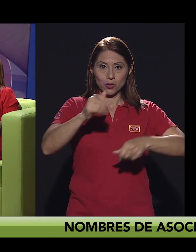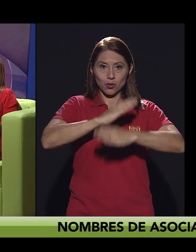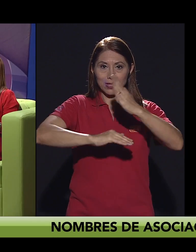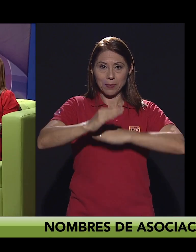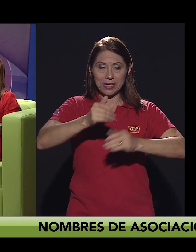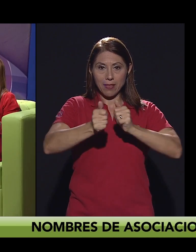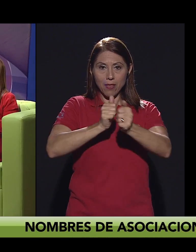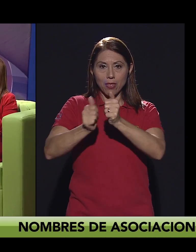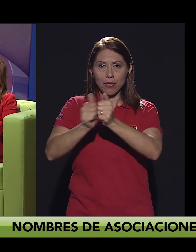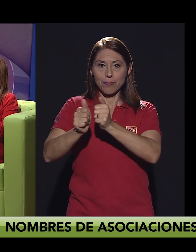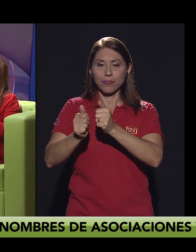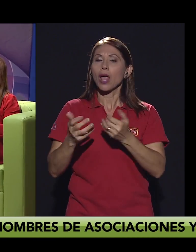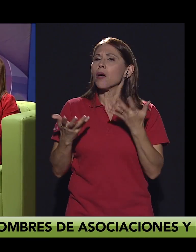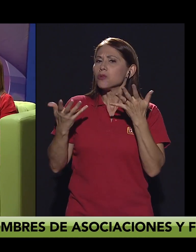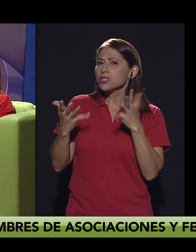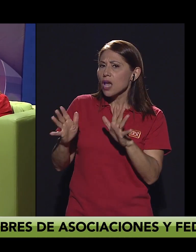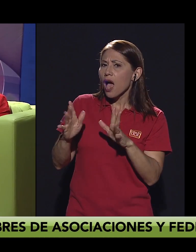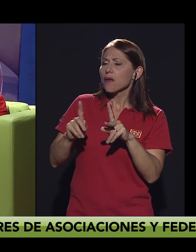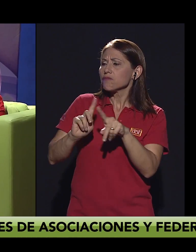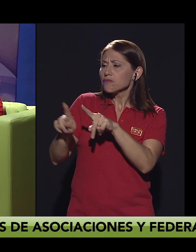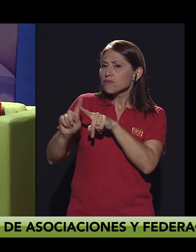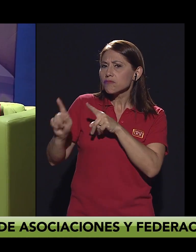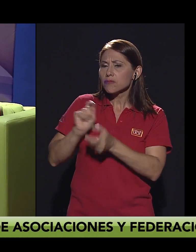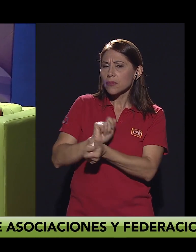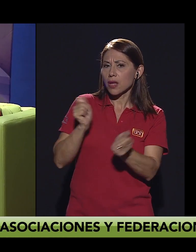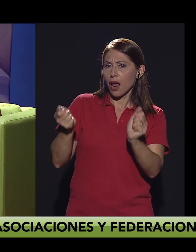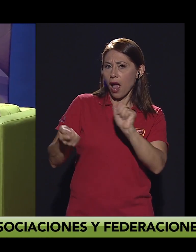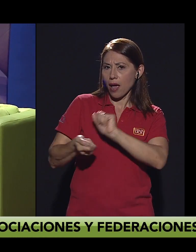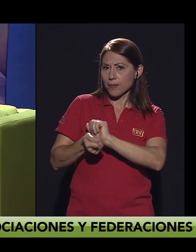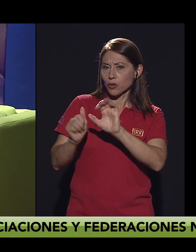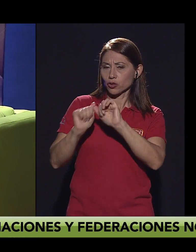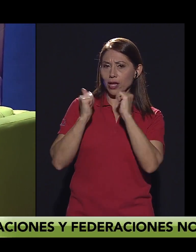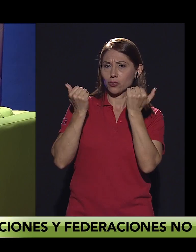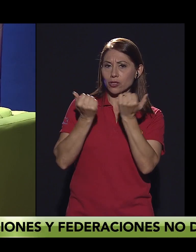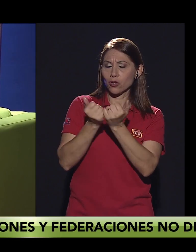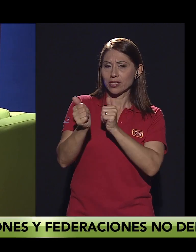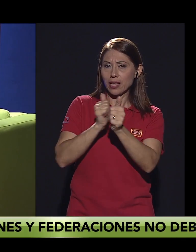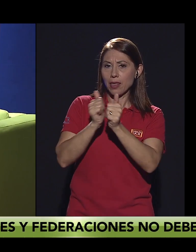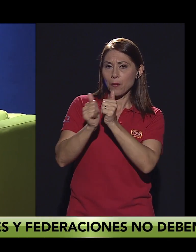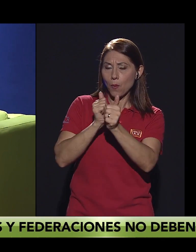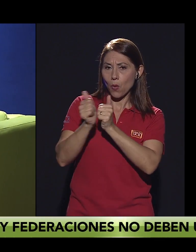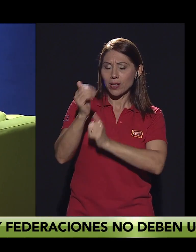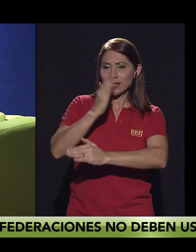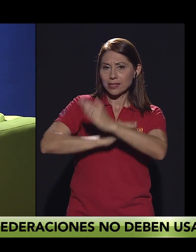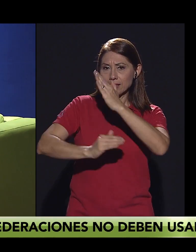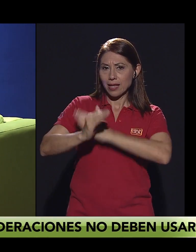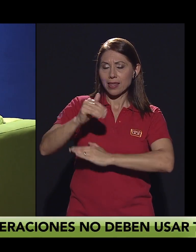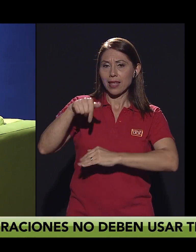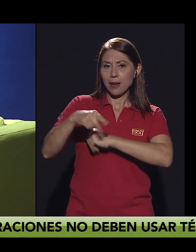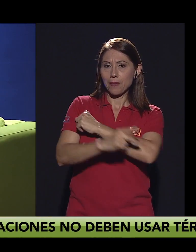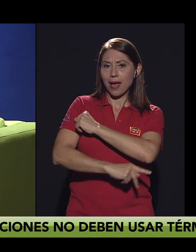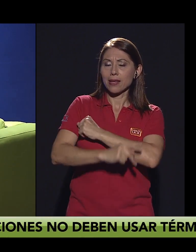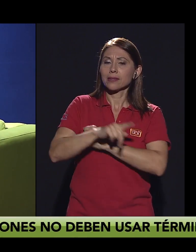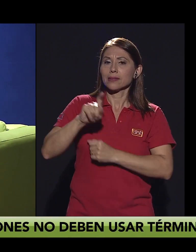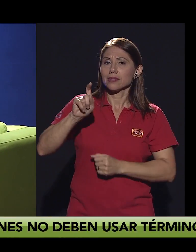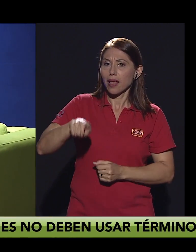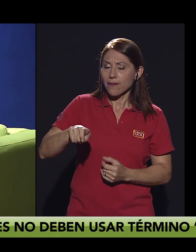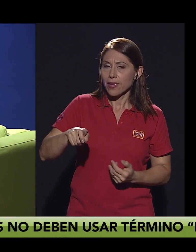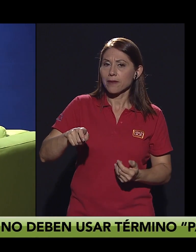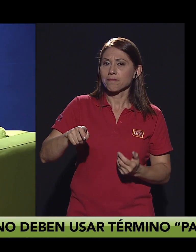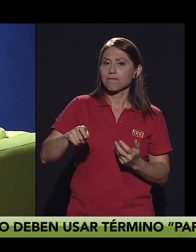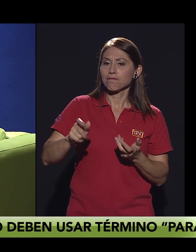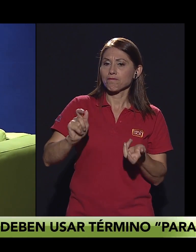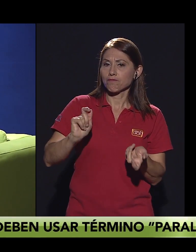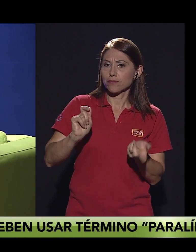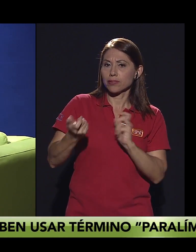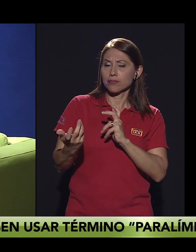están surgiendo ya una serie de cambios, ¿verdad?, que las asociaciones de deporte paralímpico del país tienen